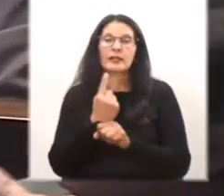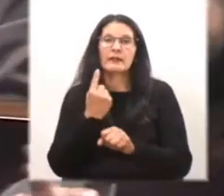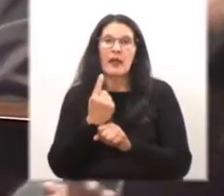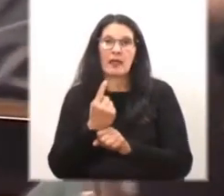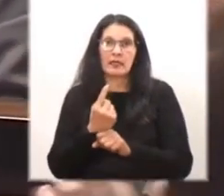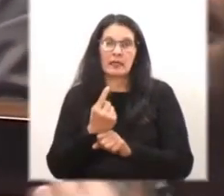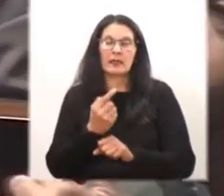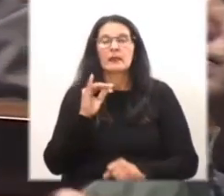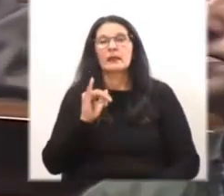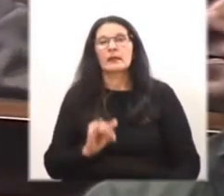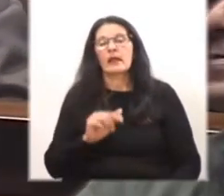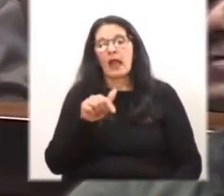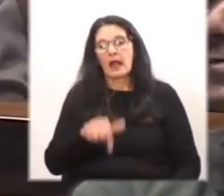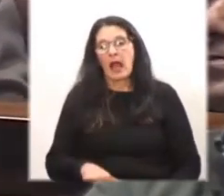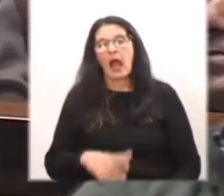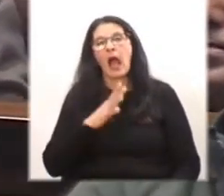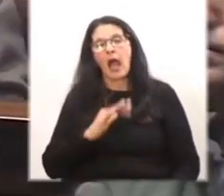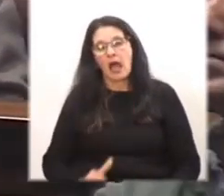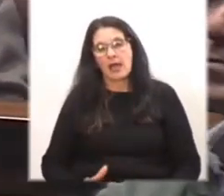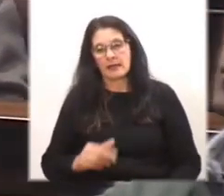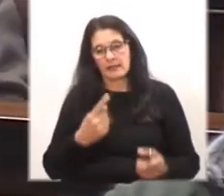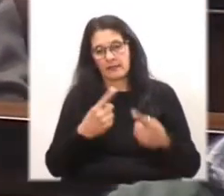acá también tenemos diferencias.